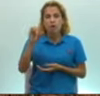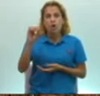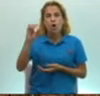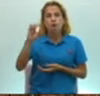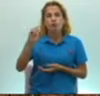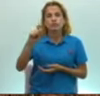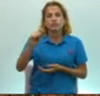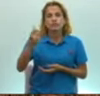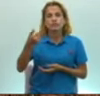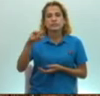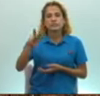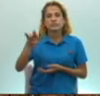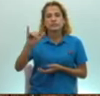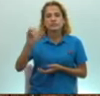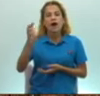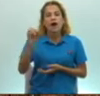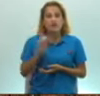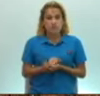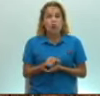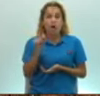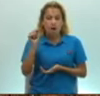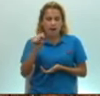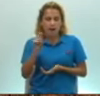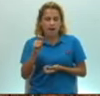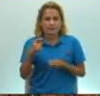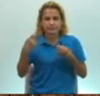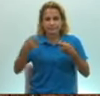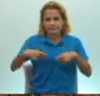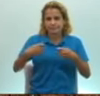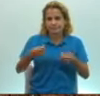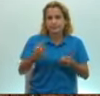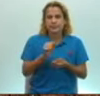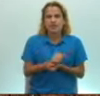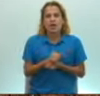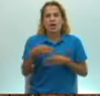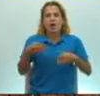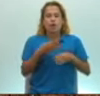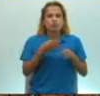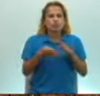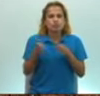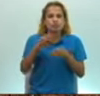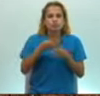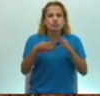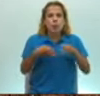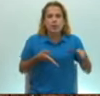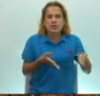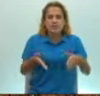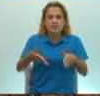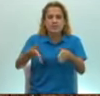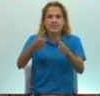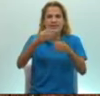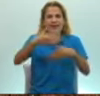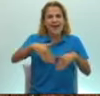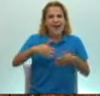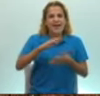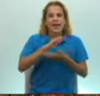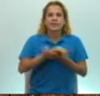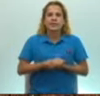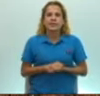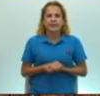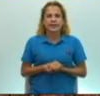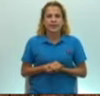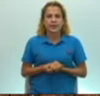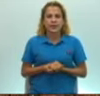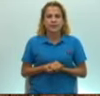Augusto apoyó mucho a darle continuidad a esa política de conquista que se había desarrollado y a la construcción de caminos. No por gusto se